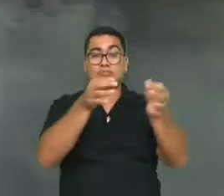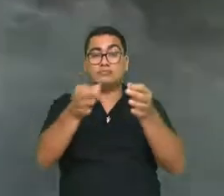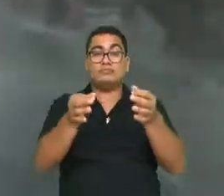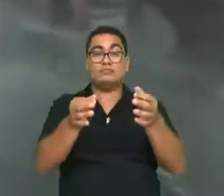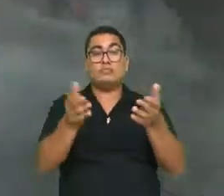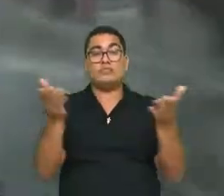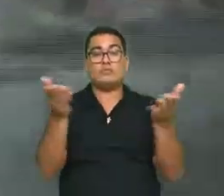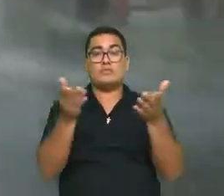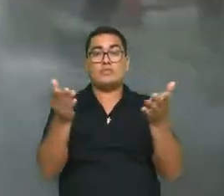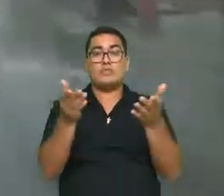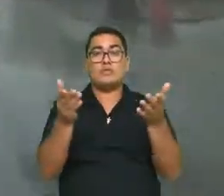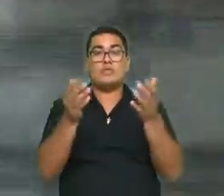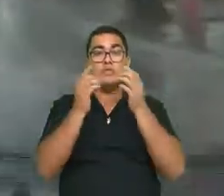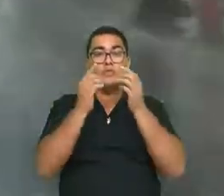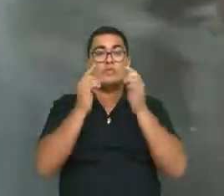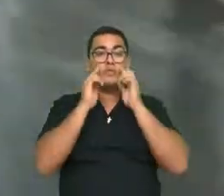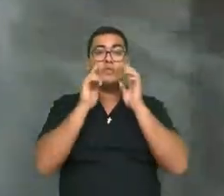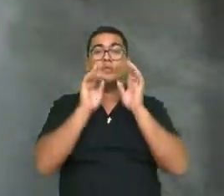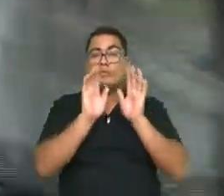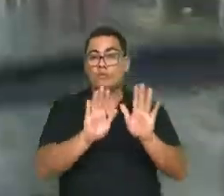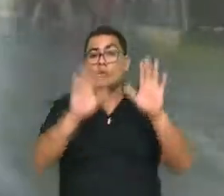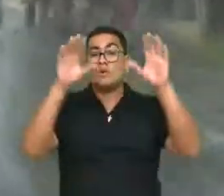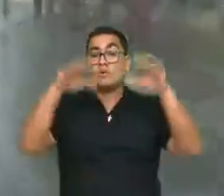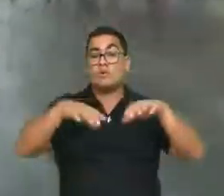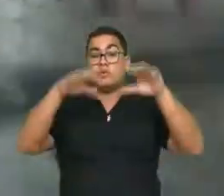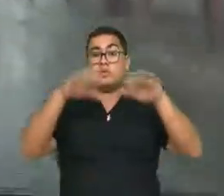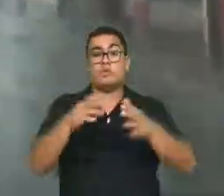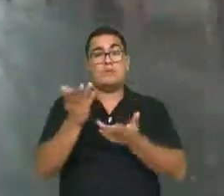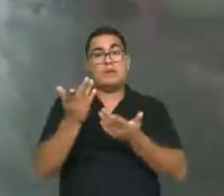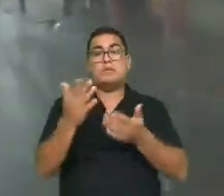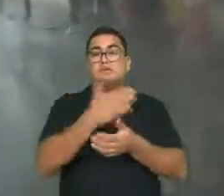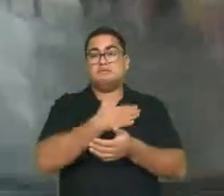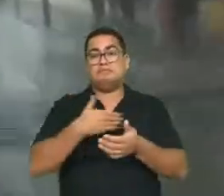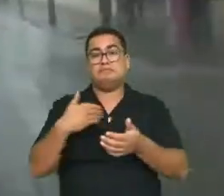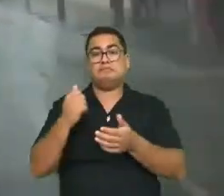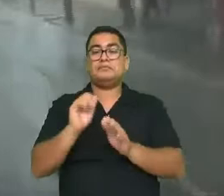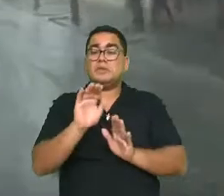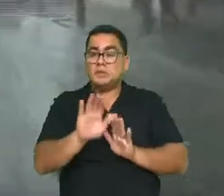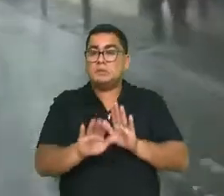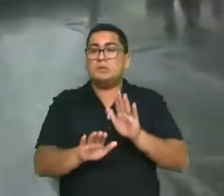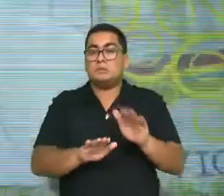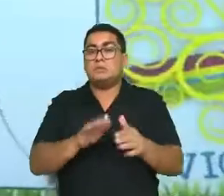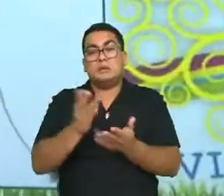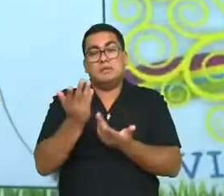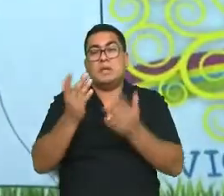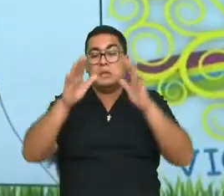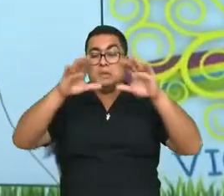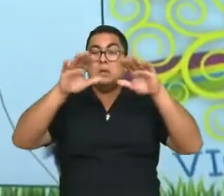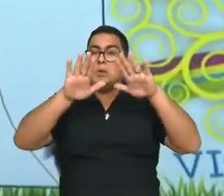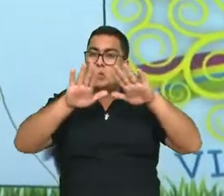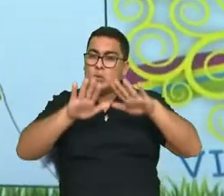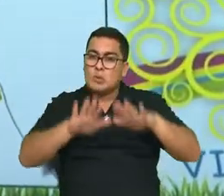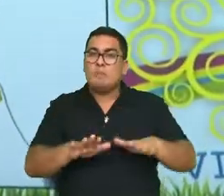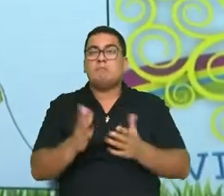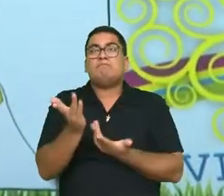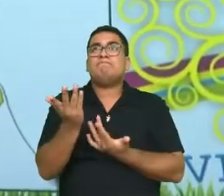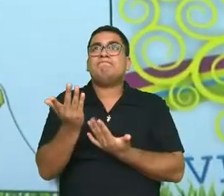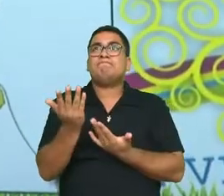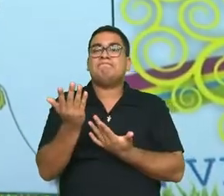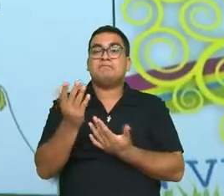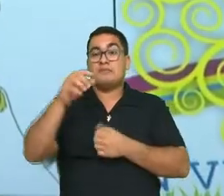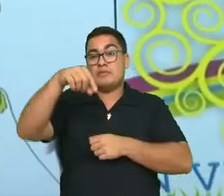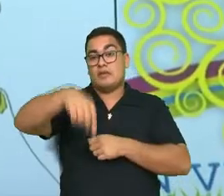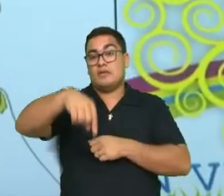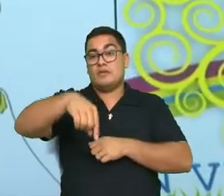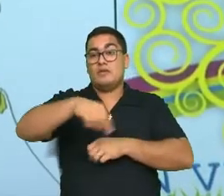condiciones en relación a las lluvias tendrán que ir mejorando paulatinamente, lentamente. Las condiciones hoy